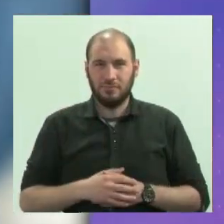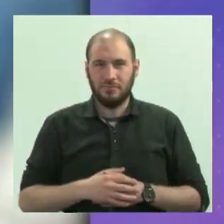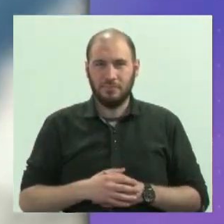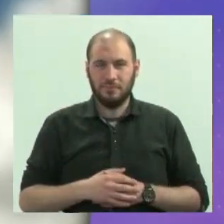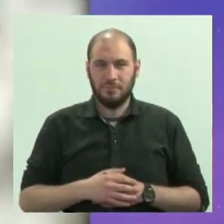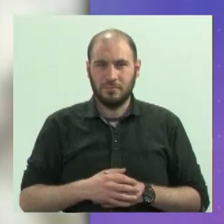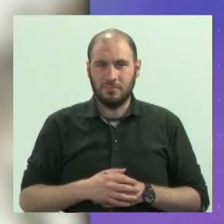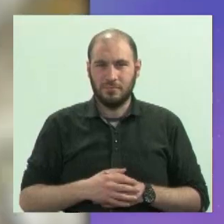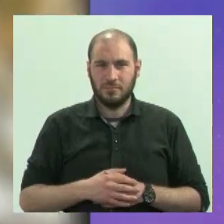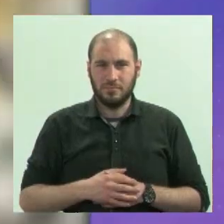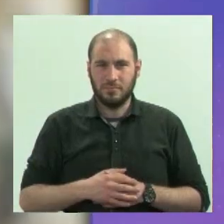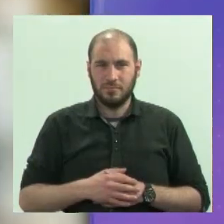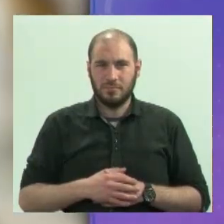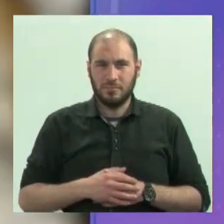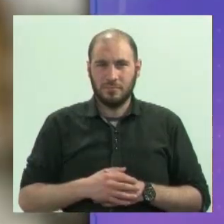agradeciendo